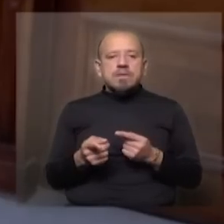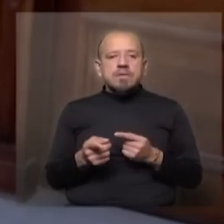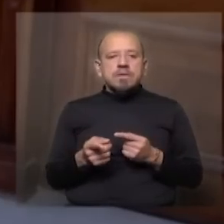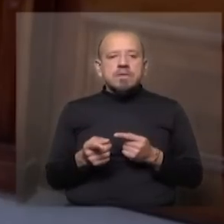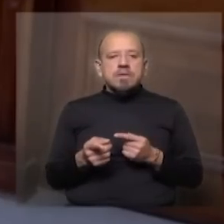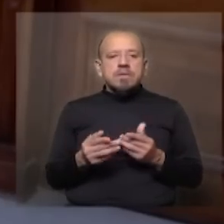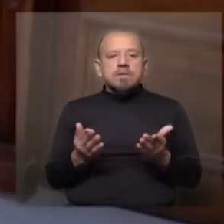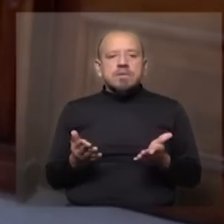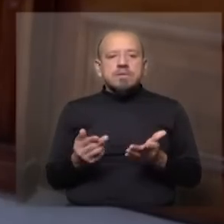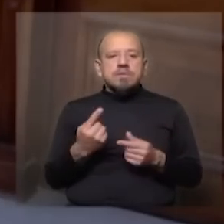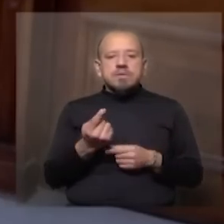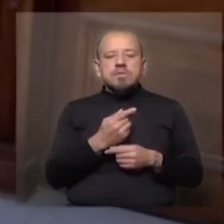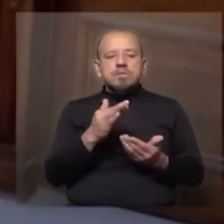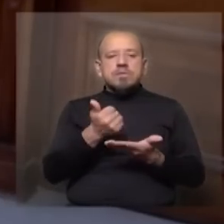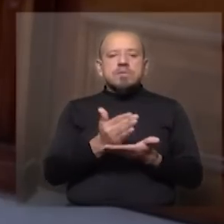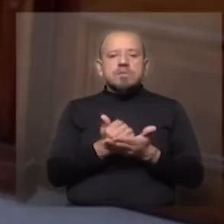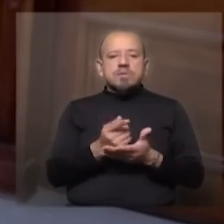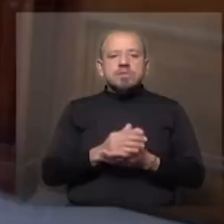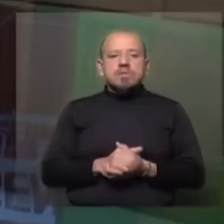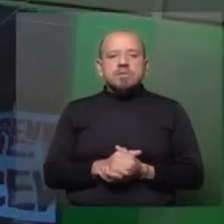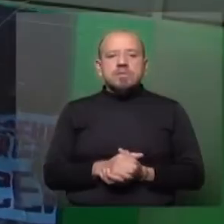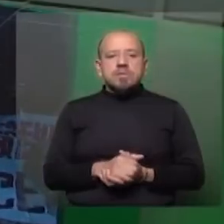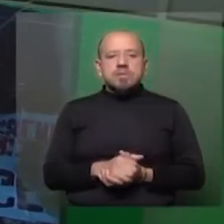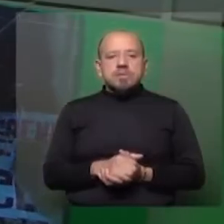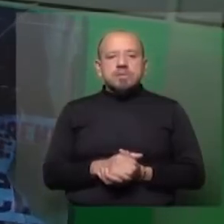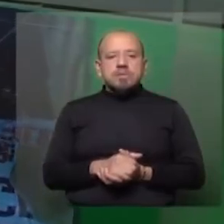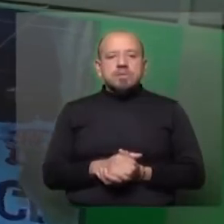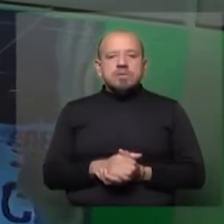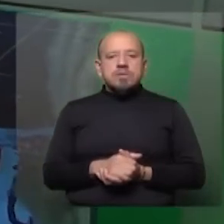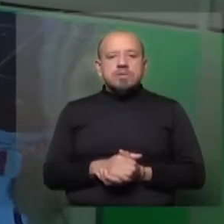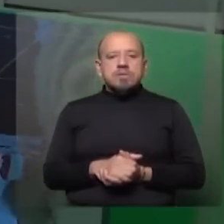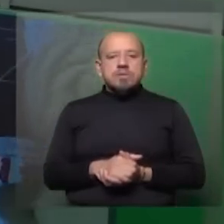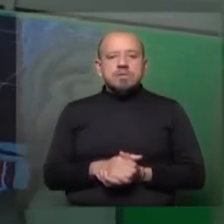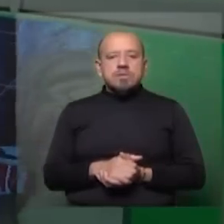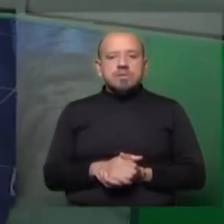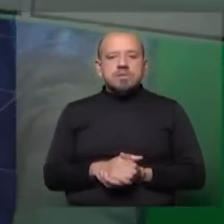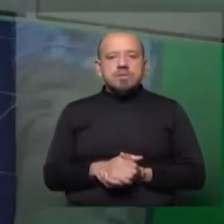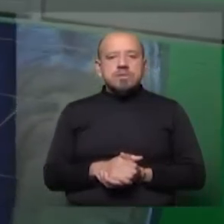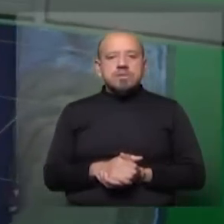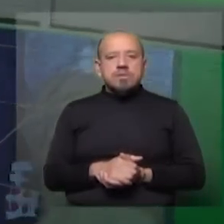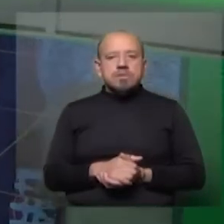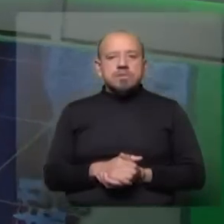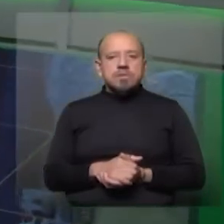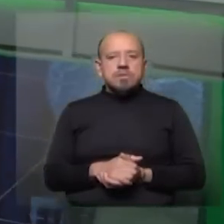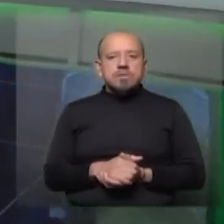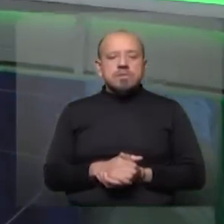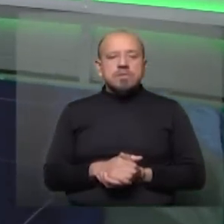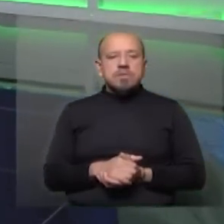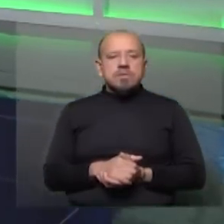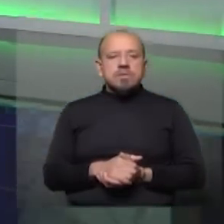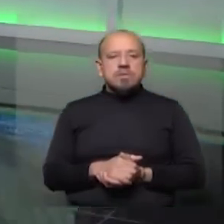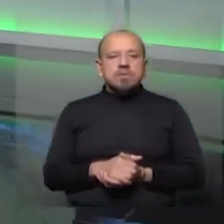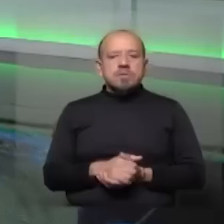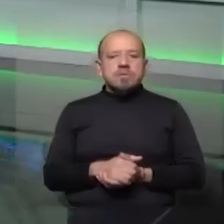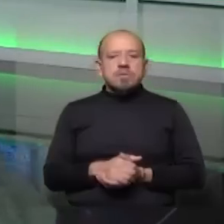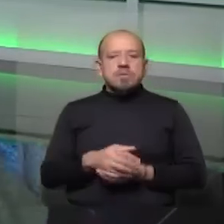cada una de las departamentales del partido Así es Martín muchas gracias y ahora le damos la bienvenida en un